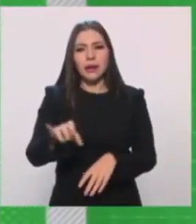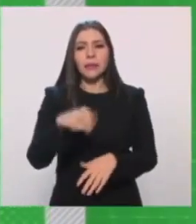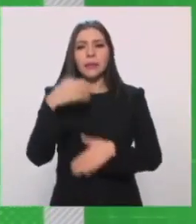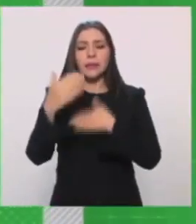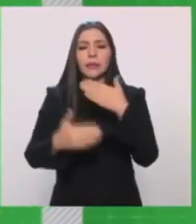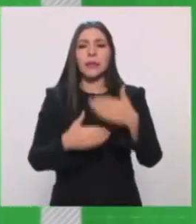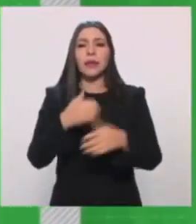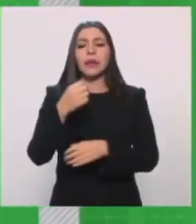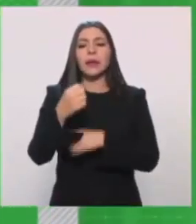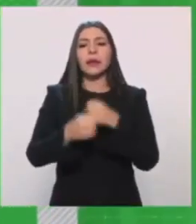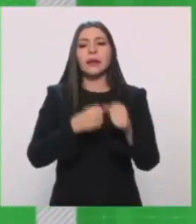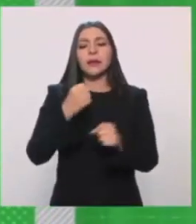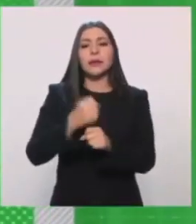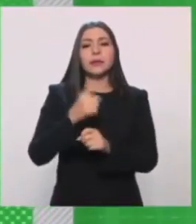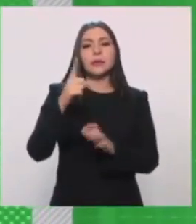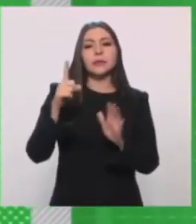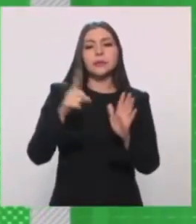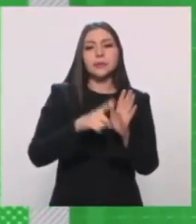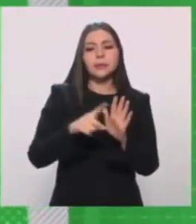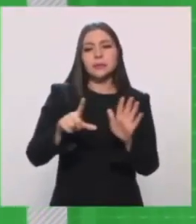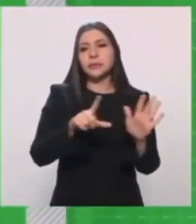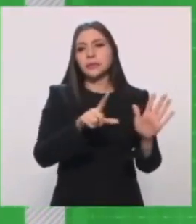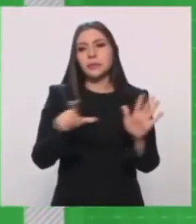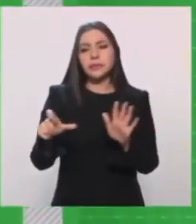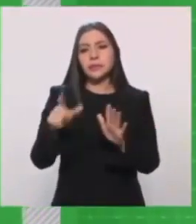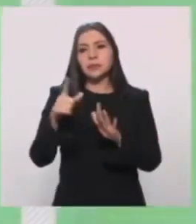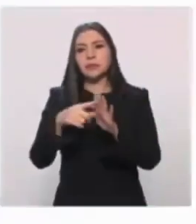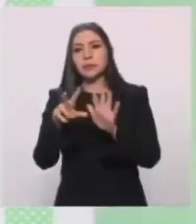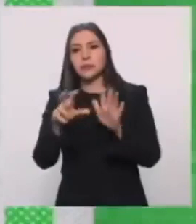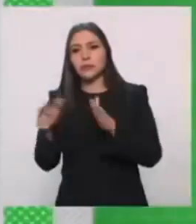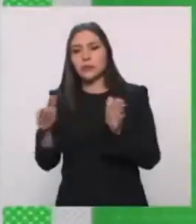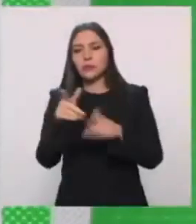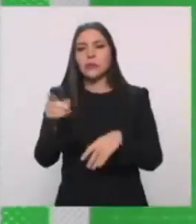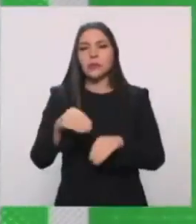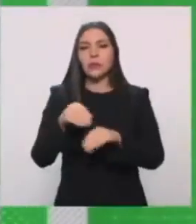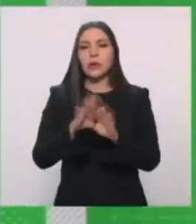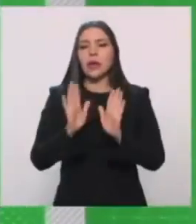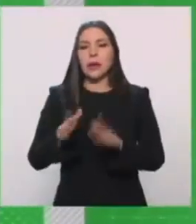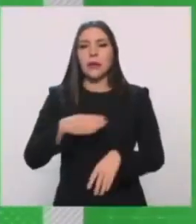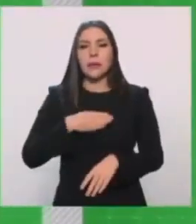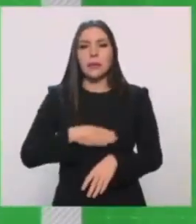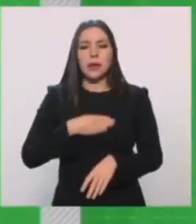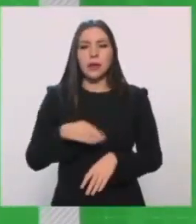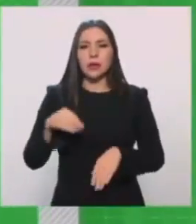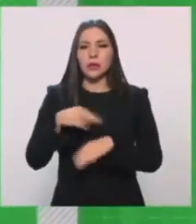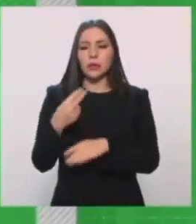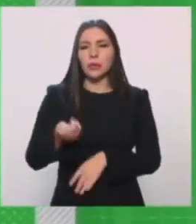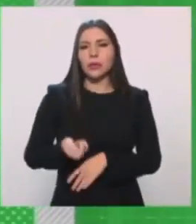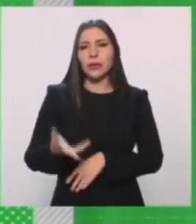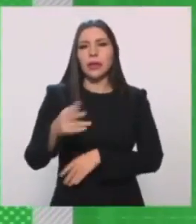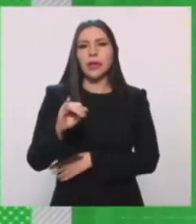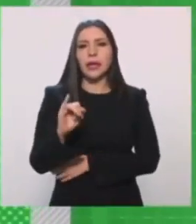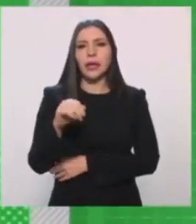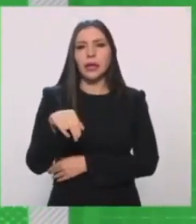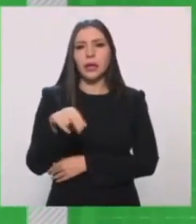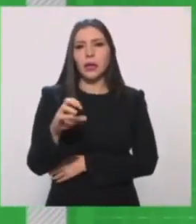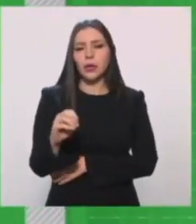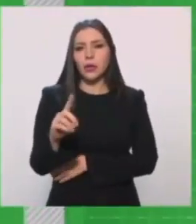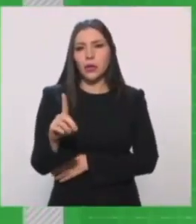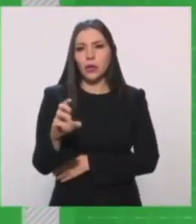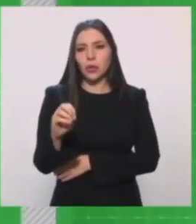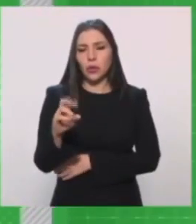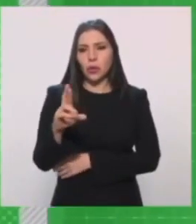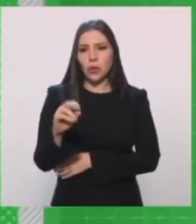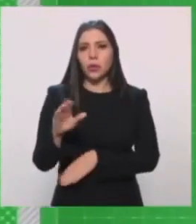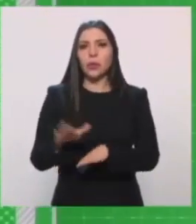Cummings patenta ya el inodoro. Y se llama ya verdaderamente inodoro porque lo que tiene es el